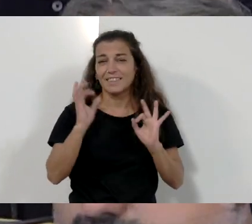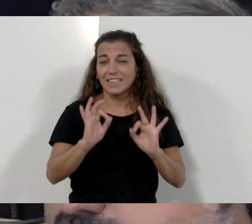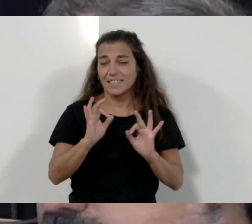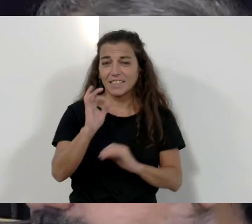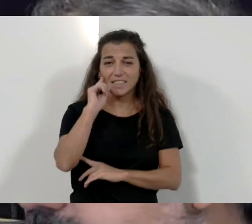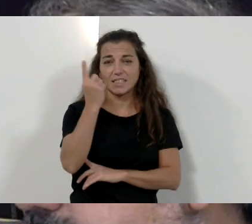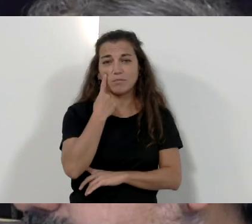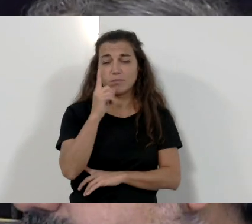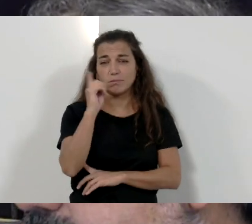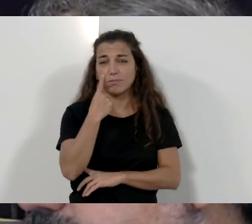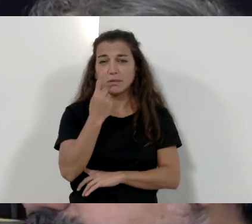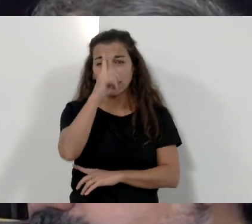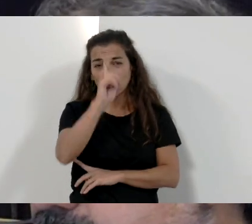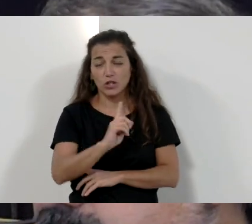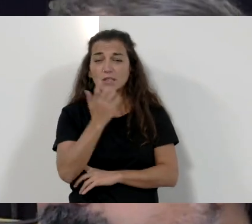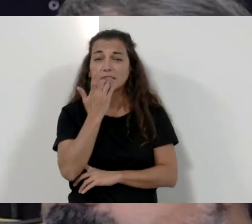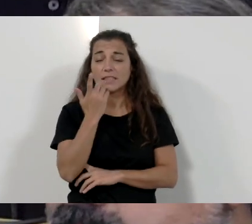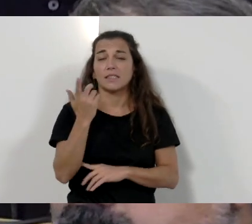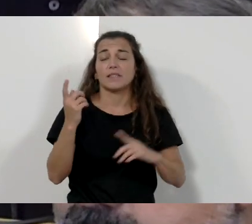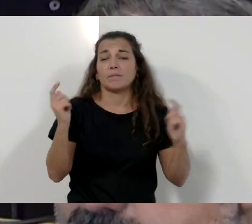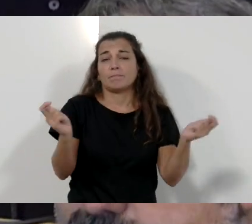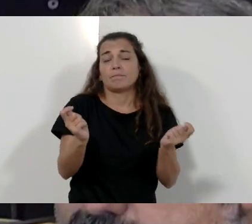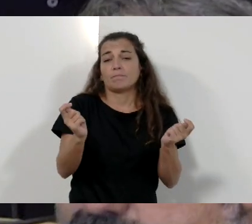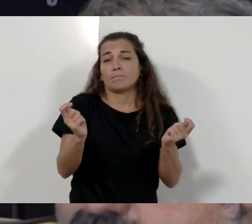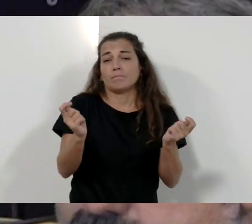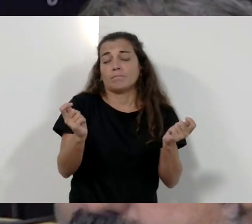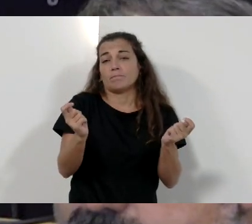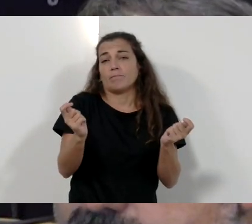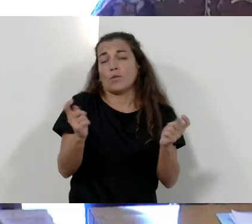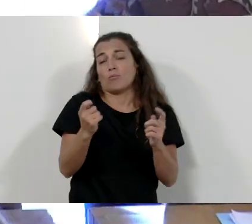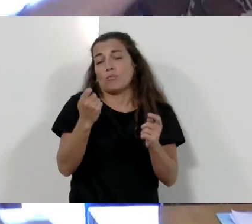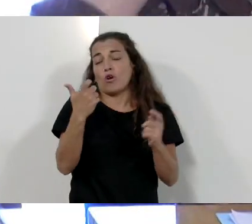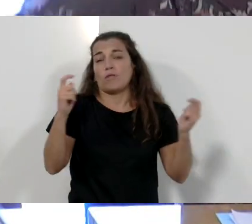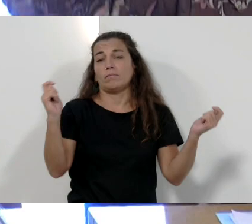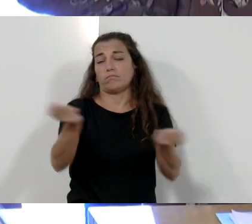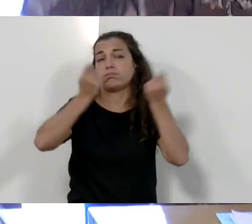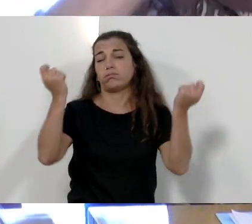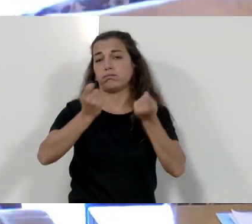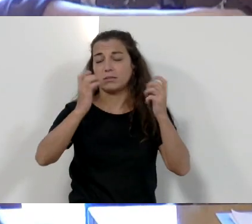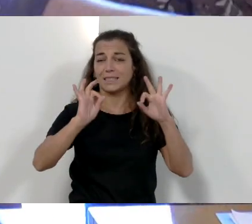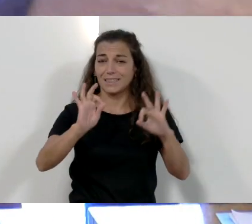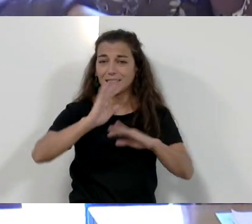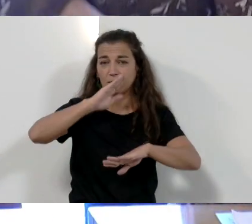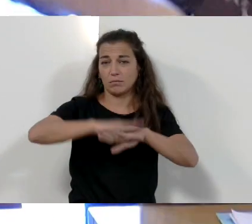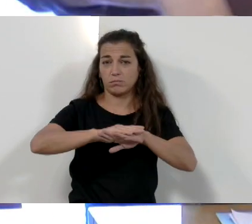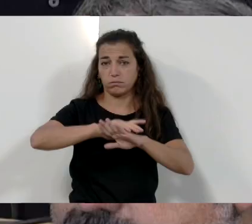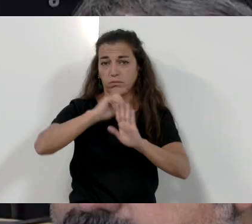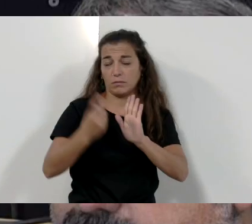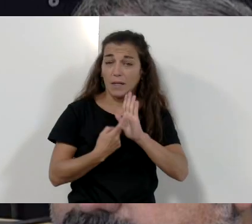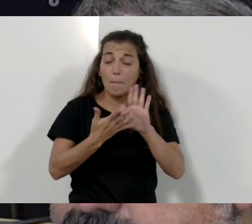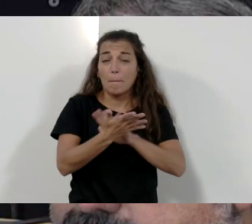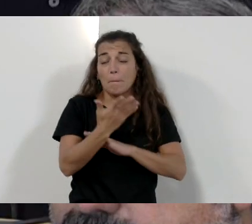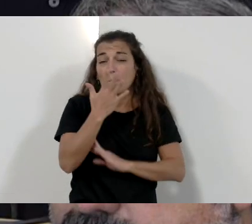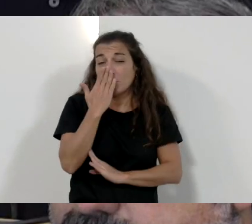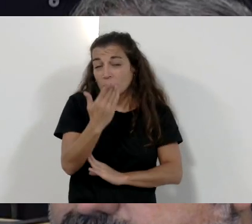No sé si hago bandera o no del tema de las infracciones. Es triste tener que sancionar, pero es que es